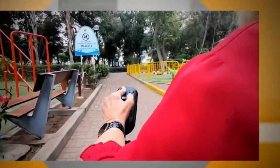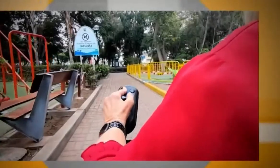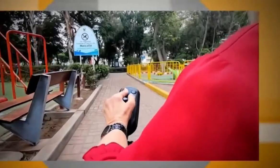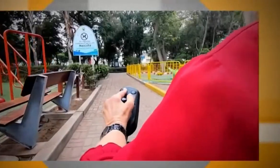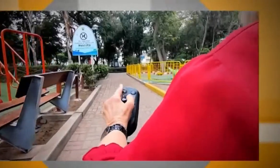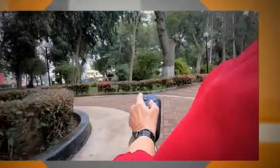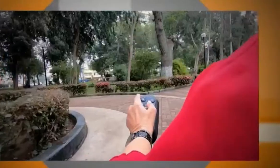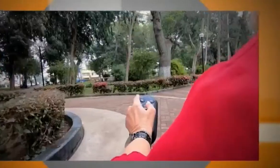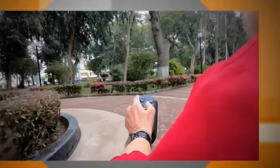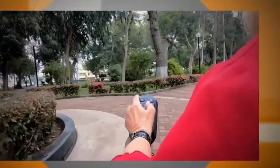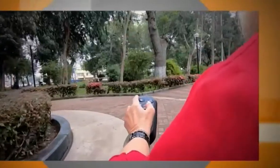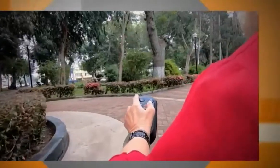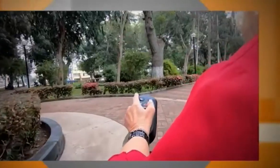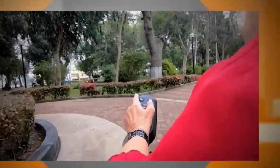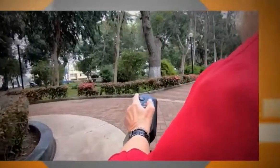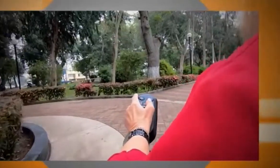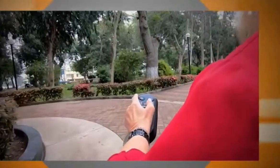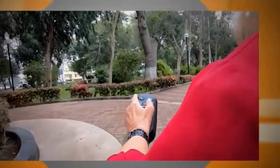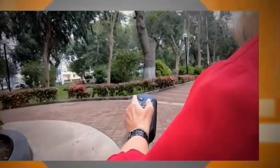Música